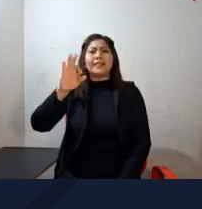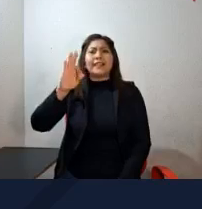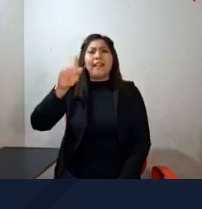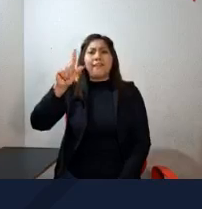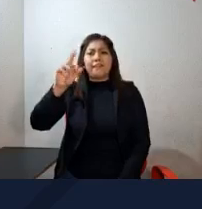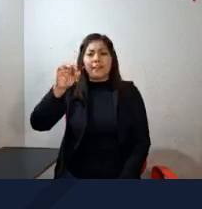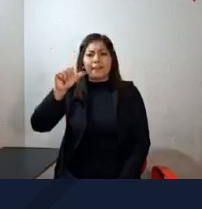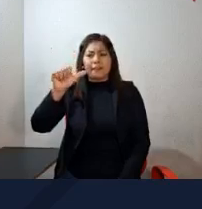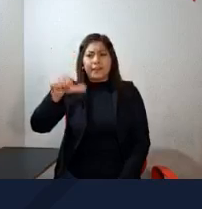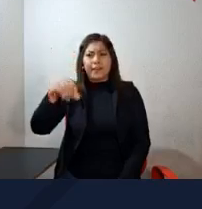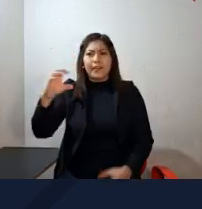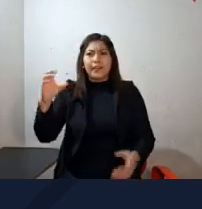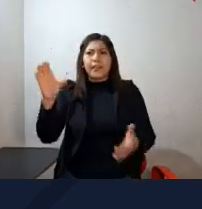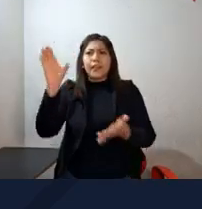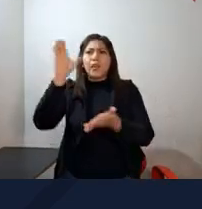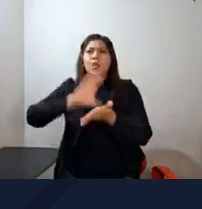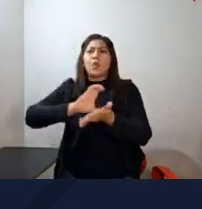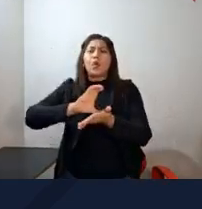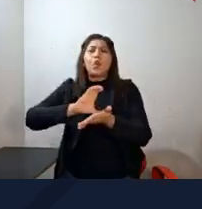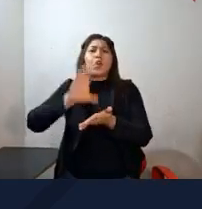Colonia Granjas, México,